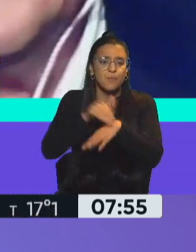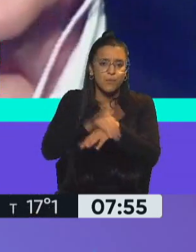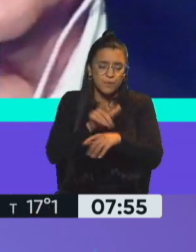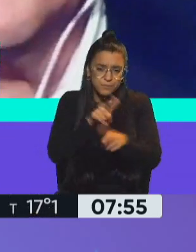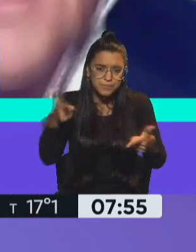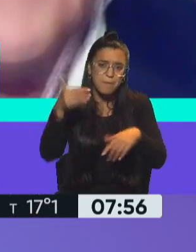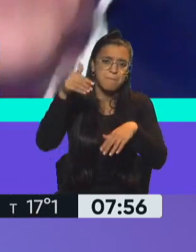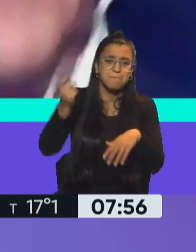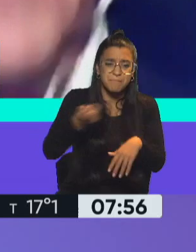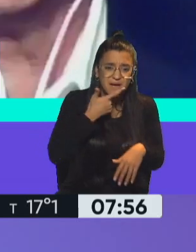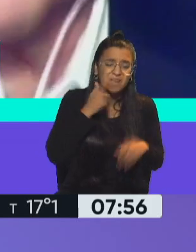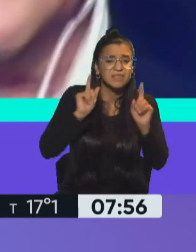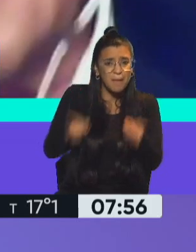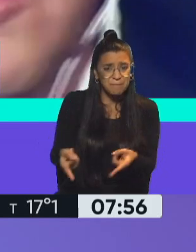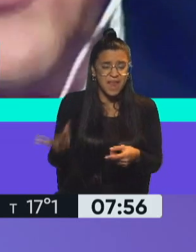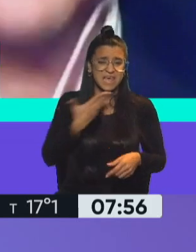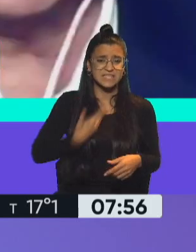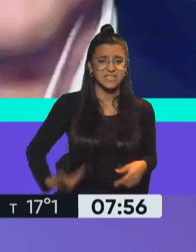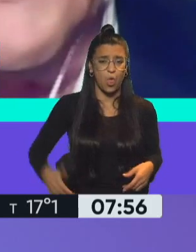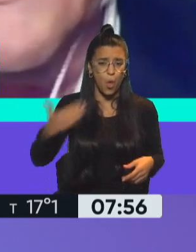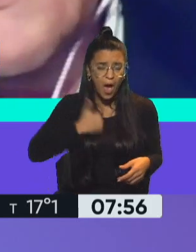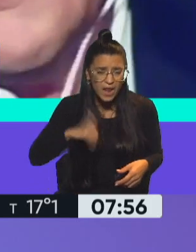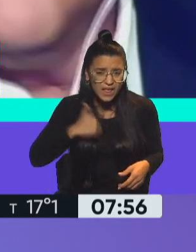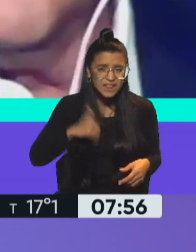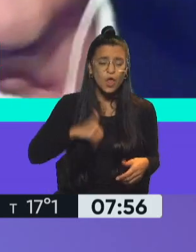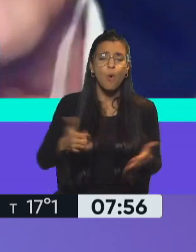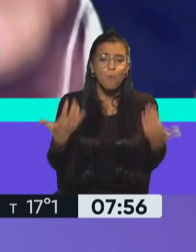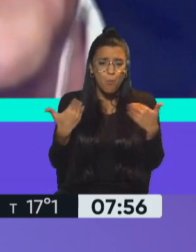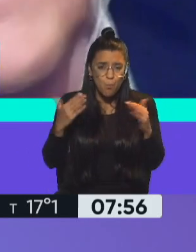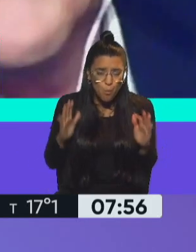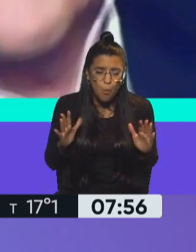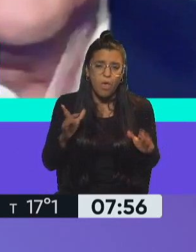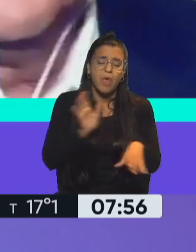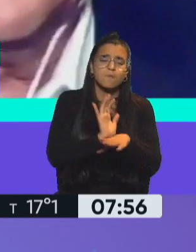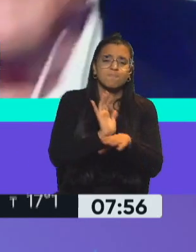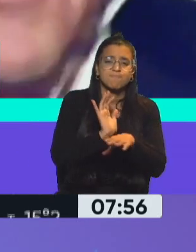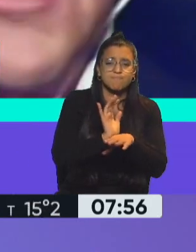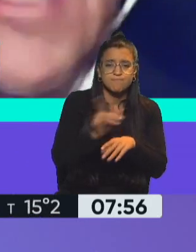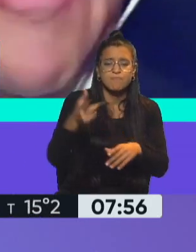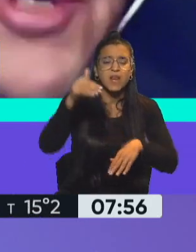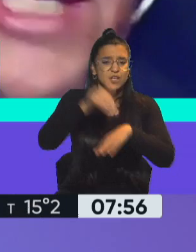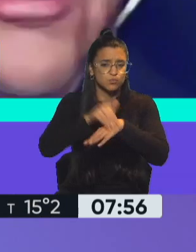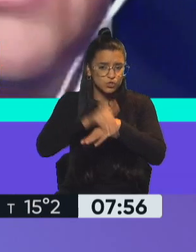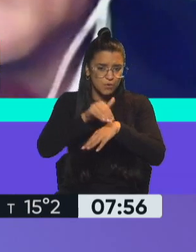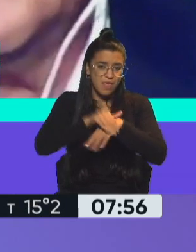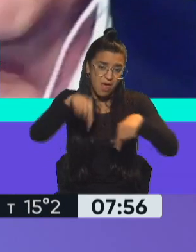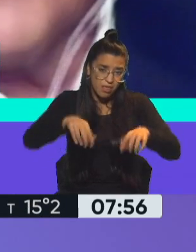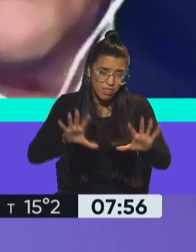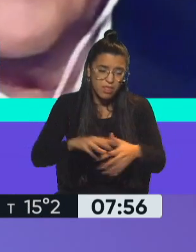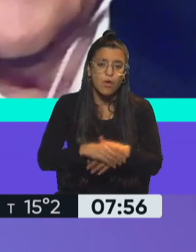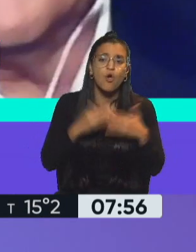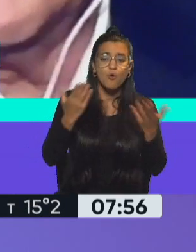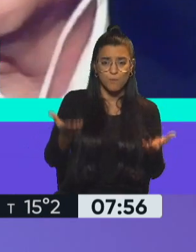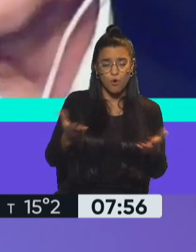Macri hace que también el Estado argentino pueda tener algún nivel de responsabilidad por esto. Por